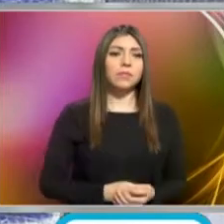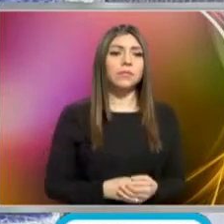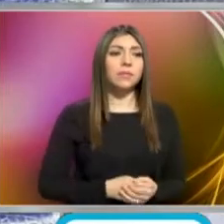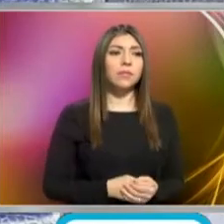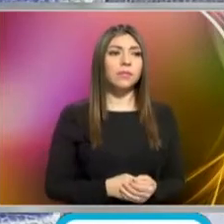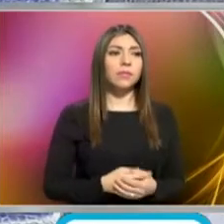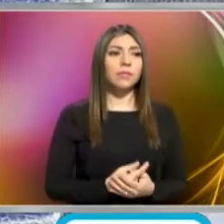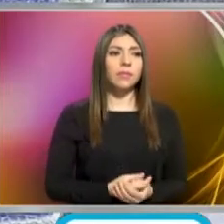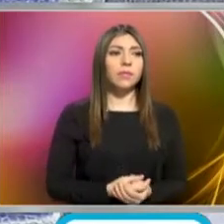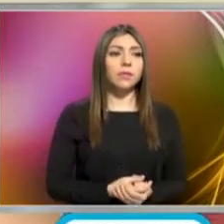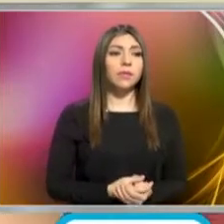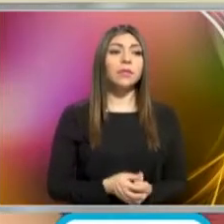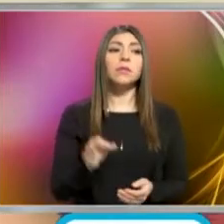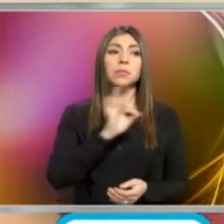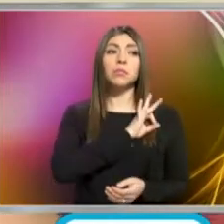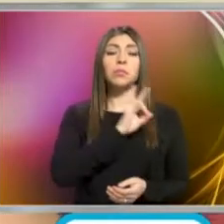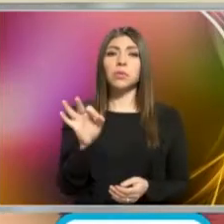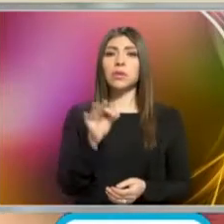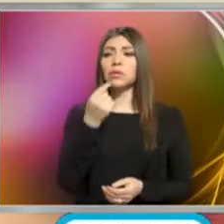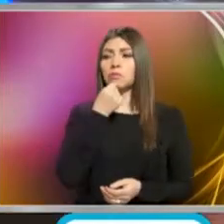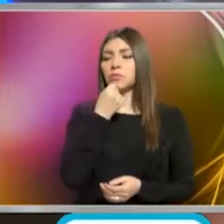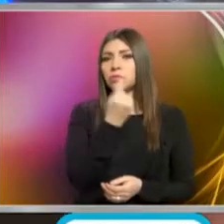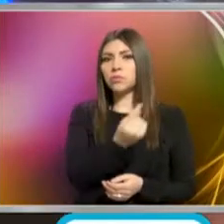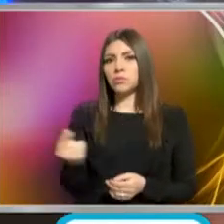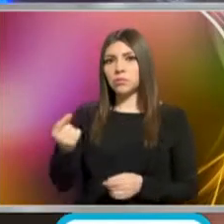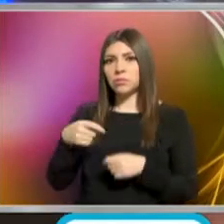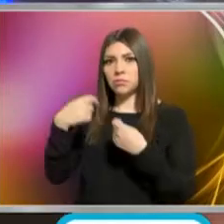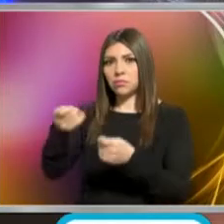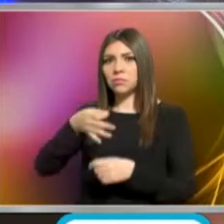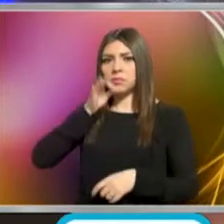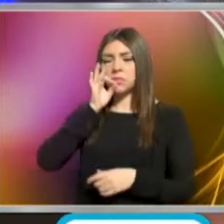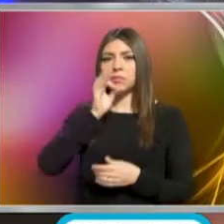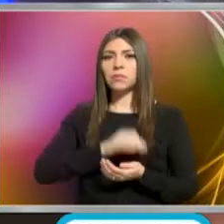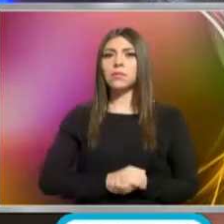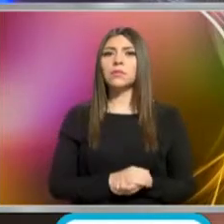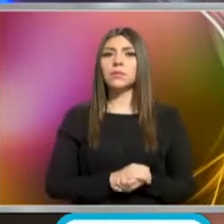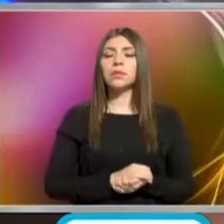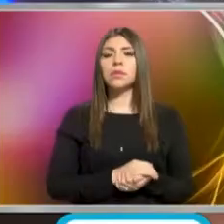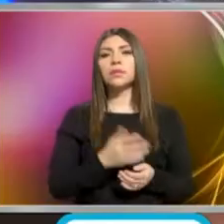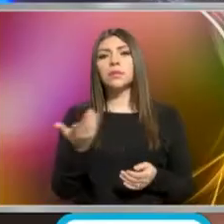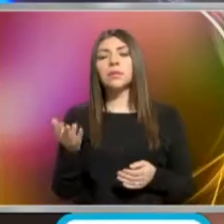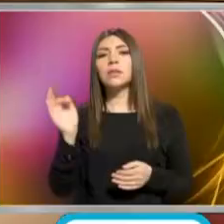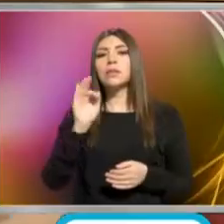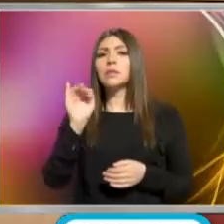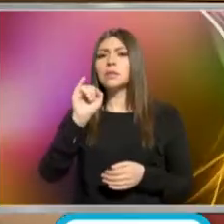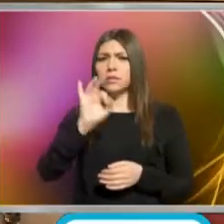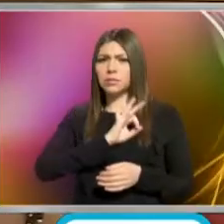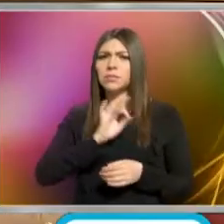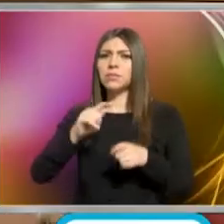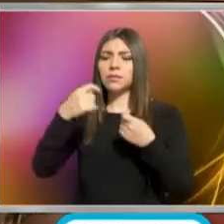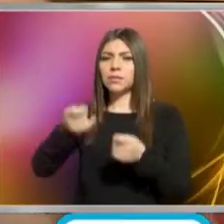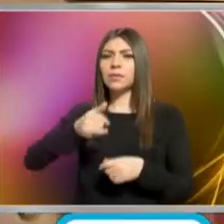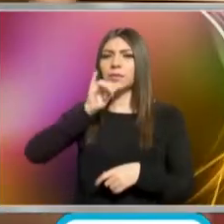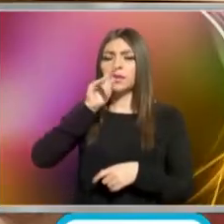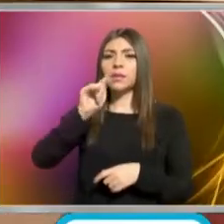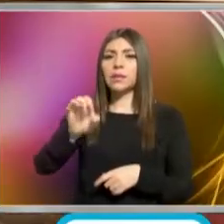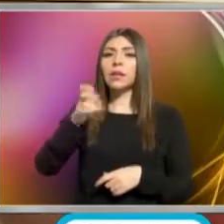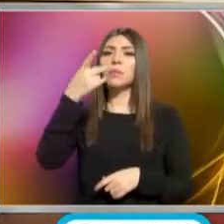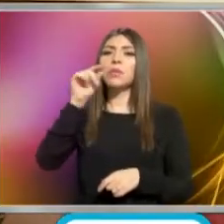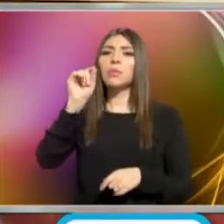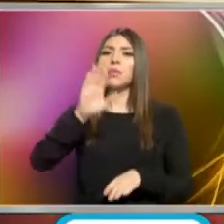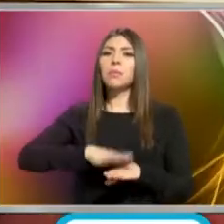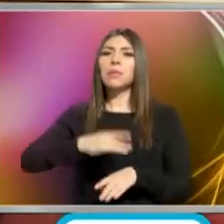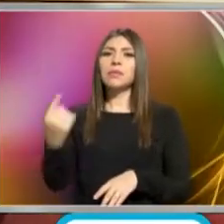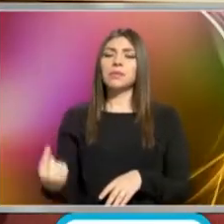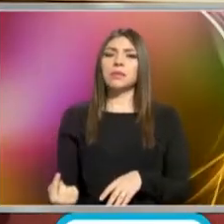niños? ¿O es preferible no darles té? Es preferible sí dárselos, pero ya que estén un poco más grandes. Si son muy susceptibles a la cafeína